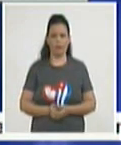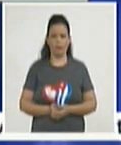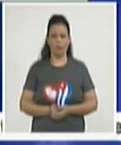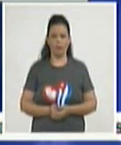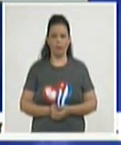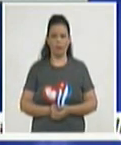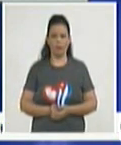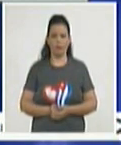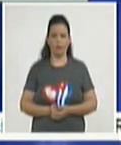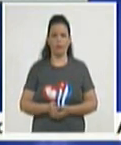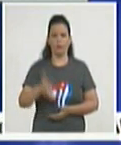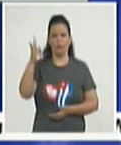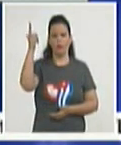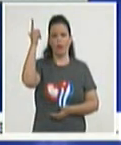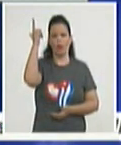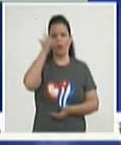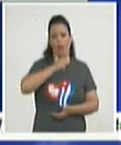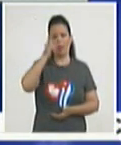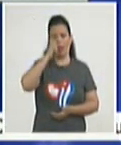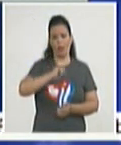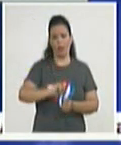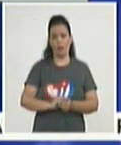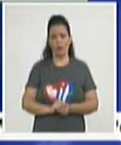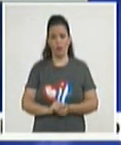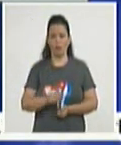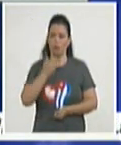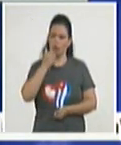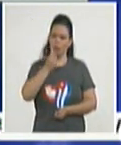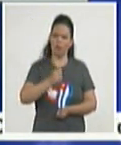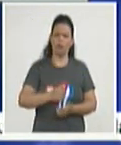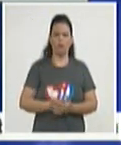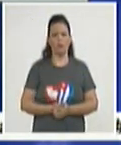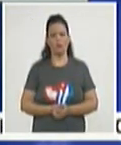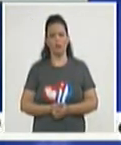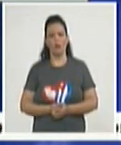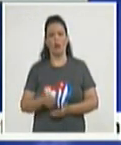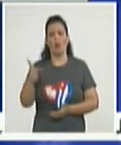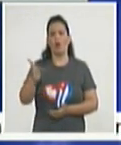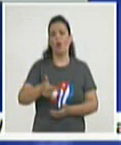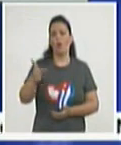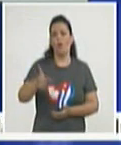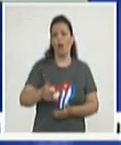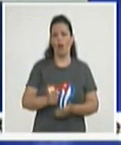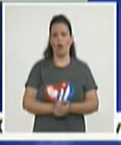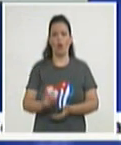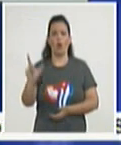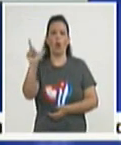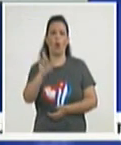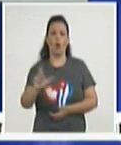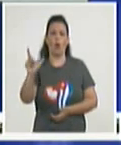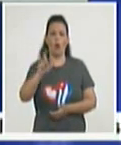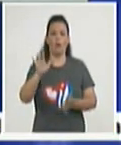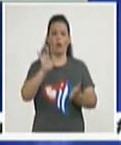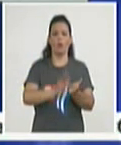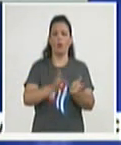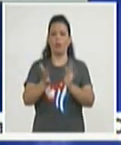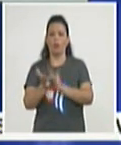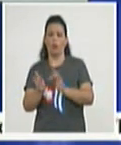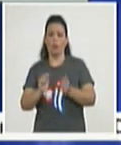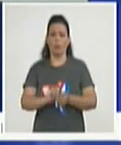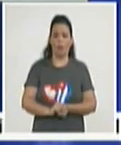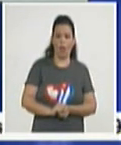en Manatí, en Jobabo, en Colombia, Puerto Padre y el municipio